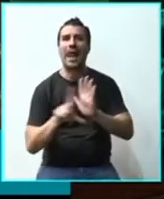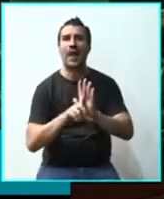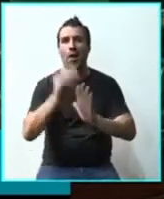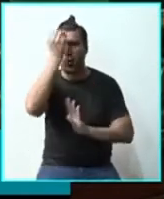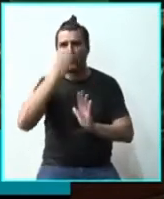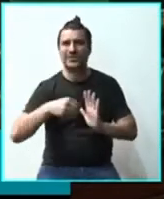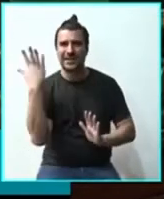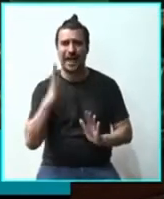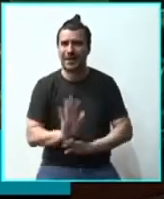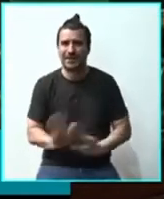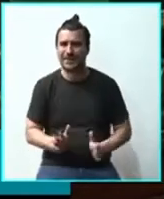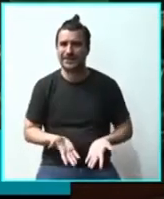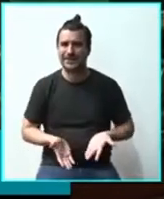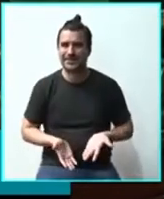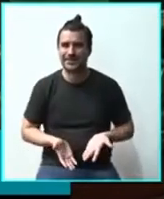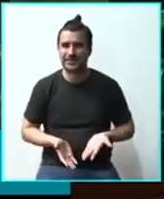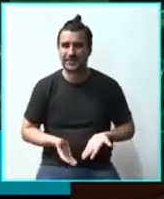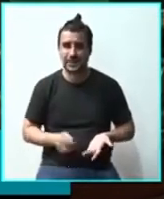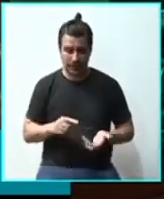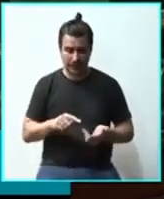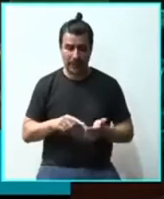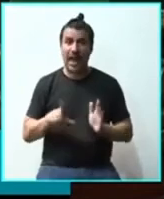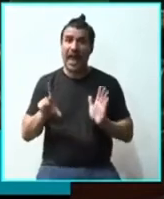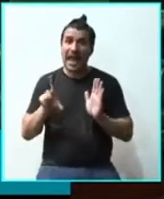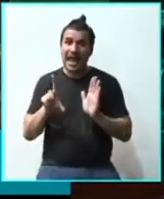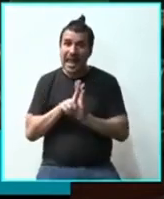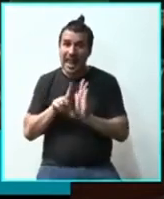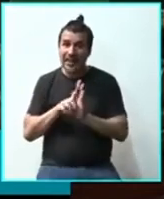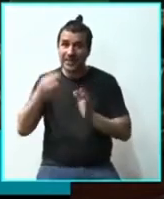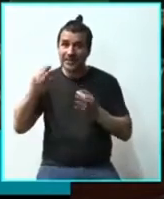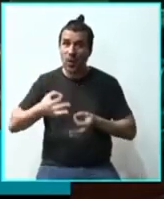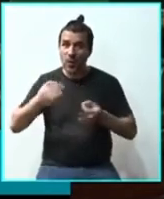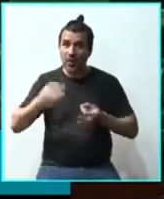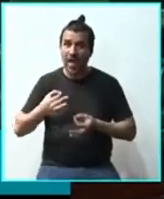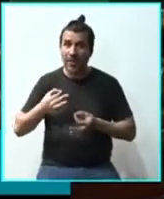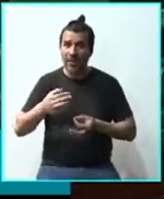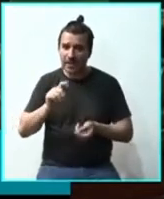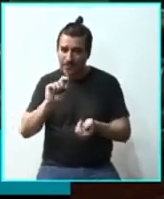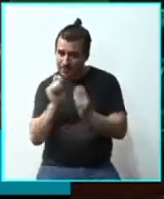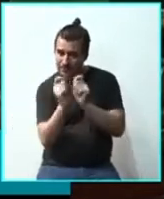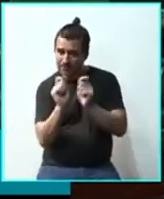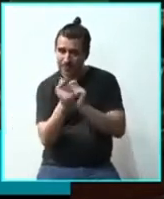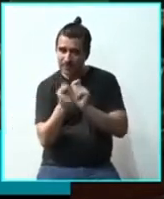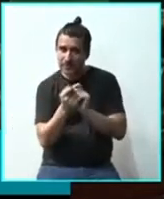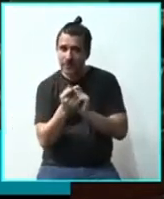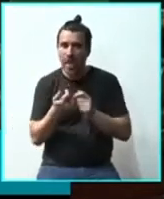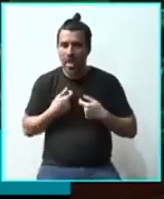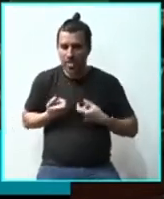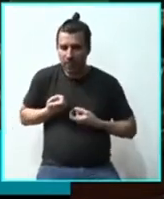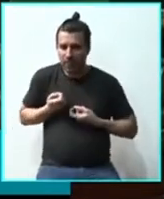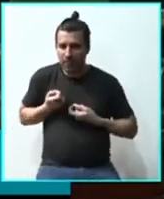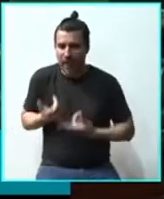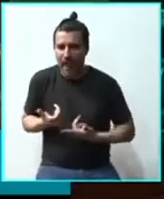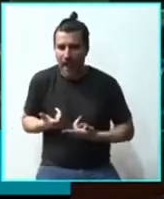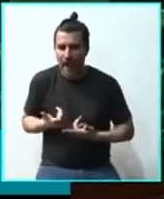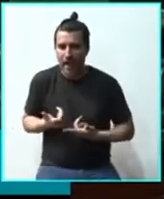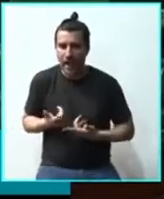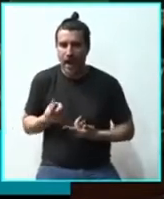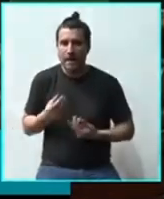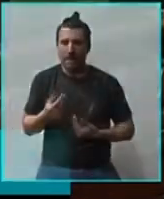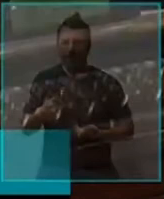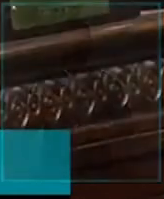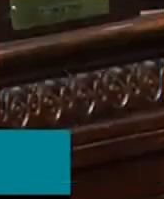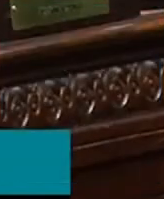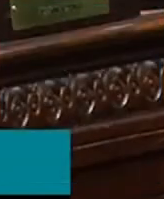con las modificaciones a la ley de seguridad que estamos efectuando, dotamos de mayor rigor, control y